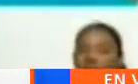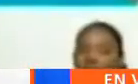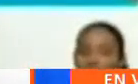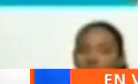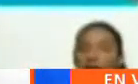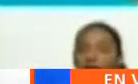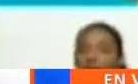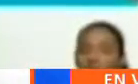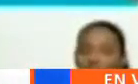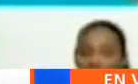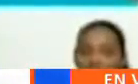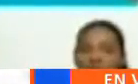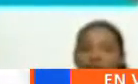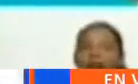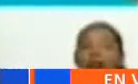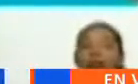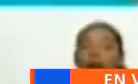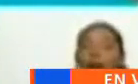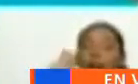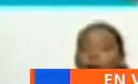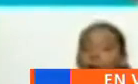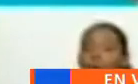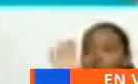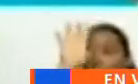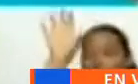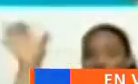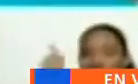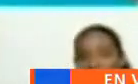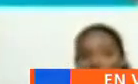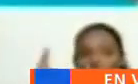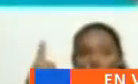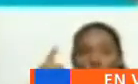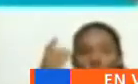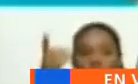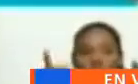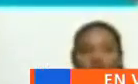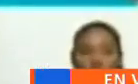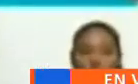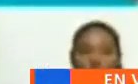países. Nosotros queremos una Venezuela libre de sanciones.